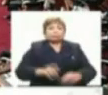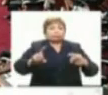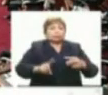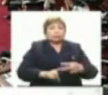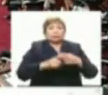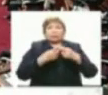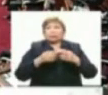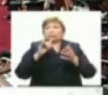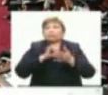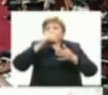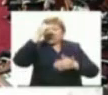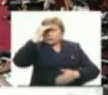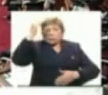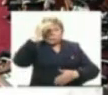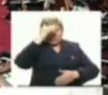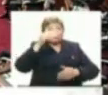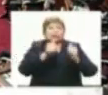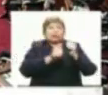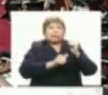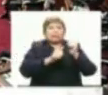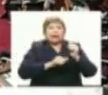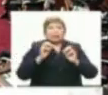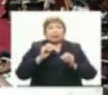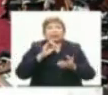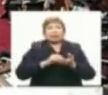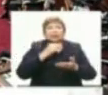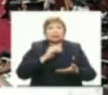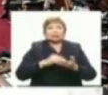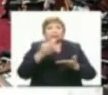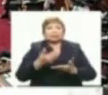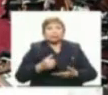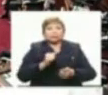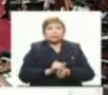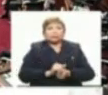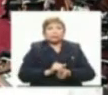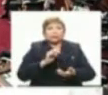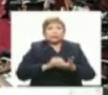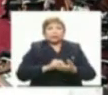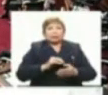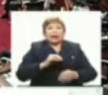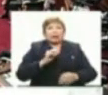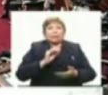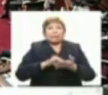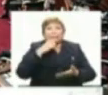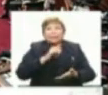Comienzo saludando a mis hermanos codescendientes de los pueblos